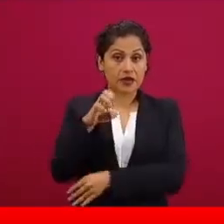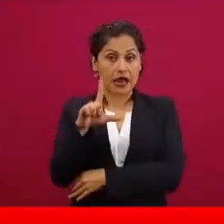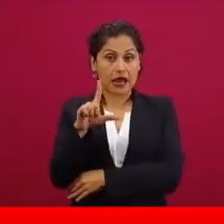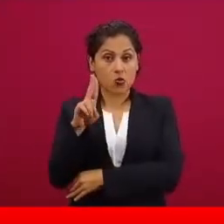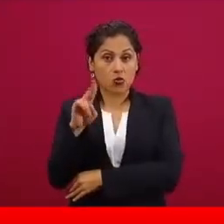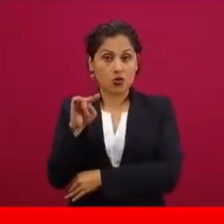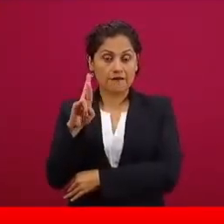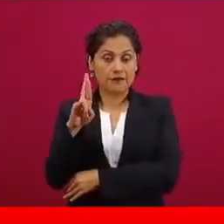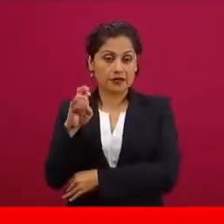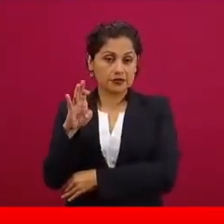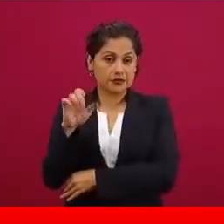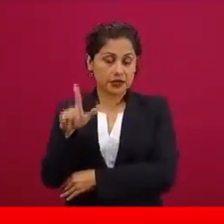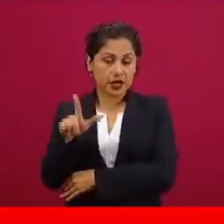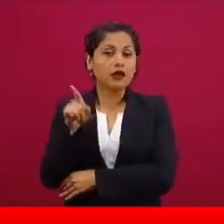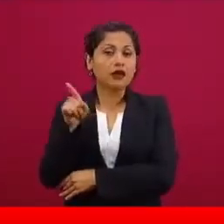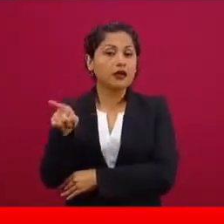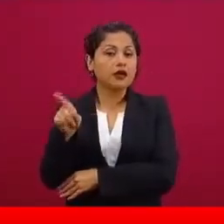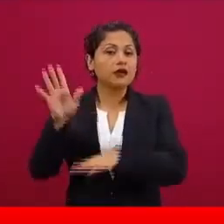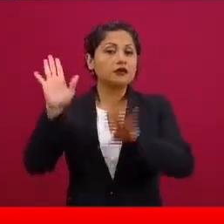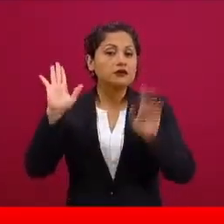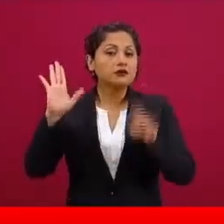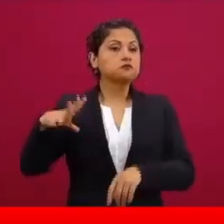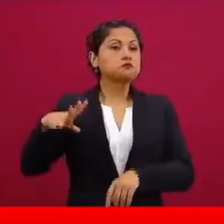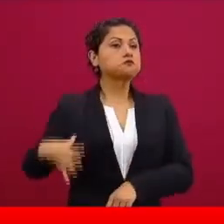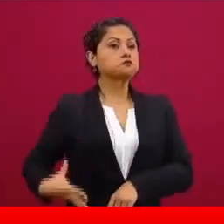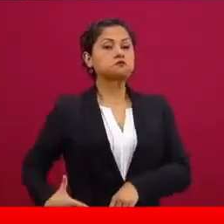tenían una línea editorial